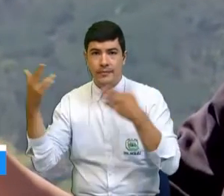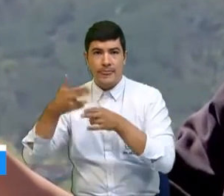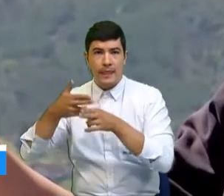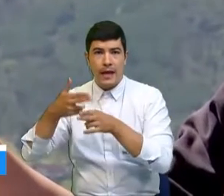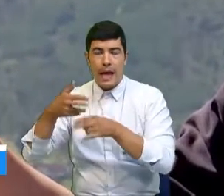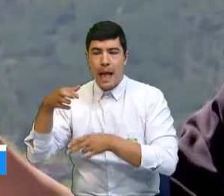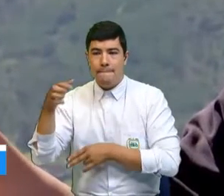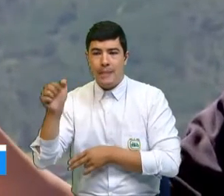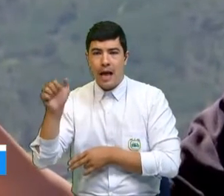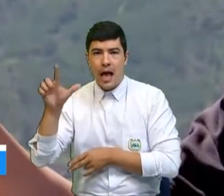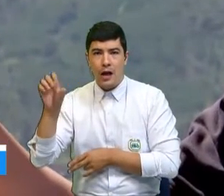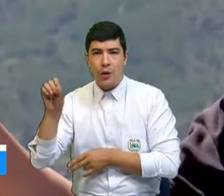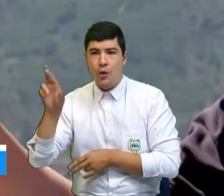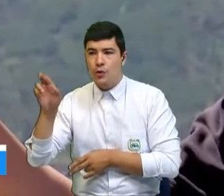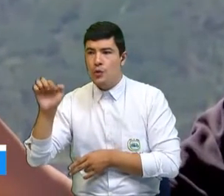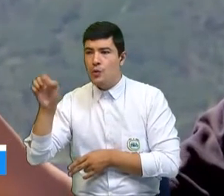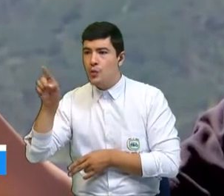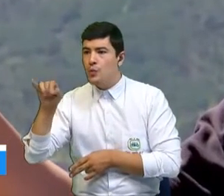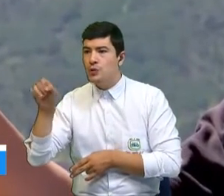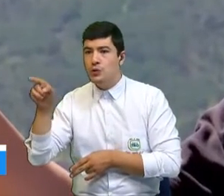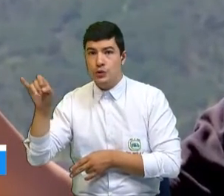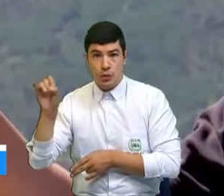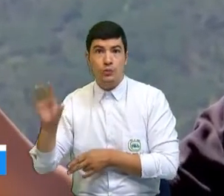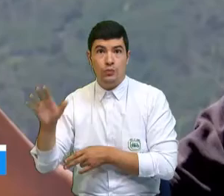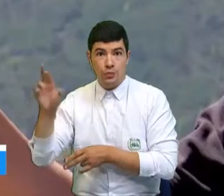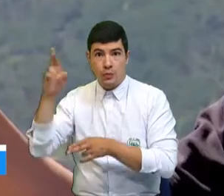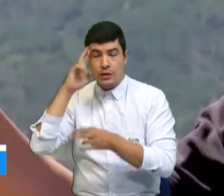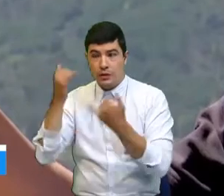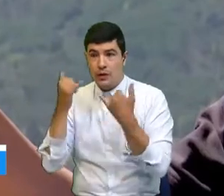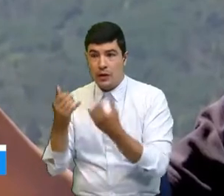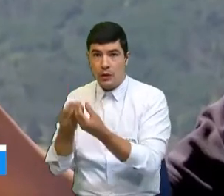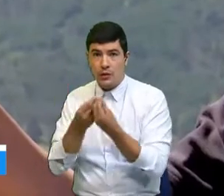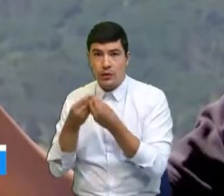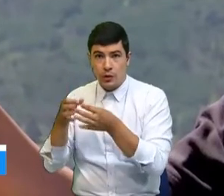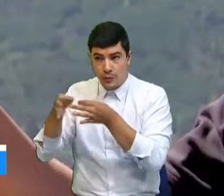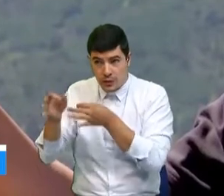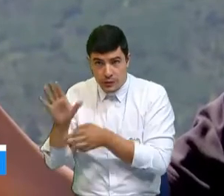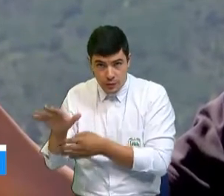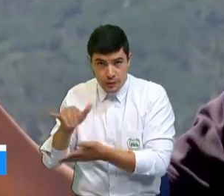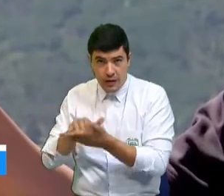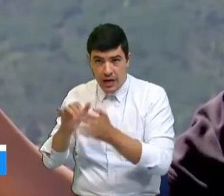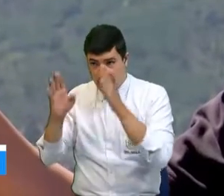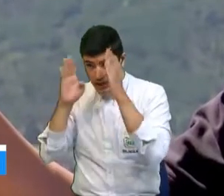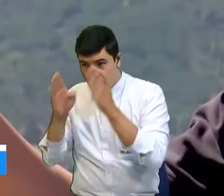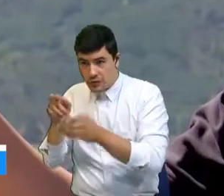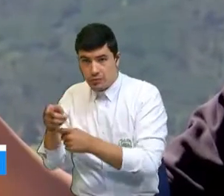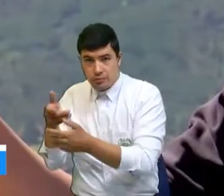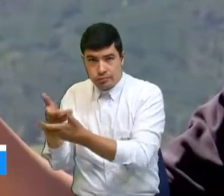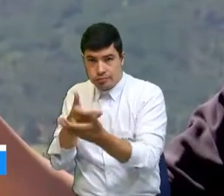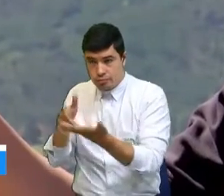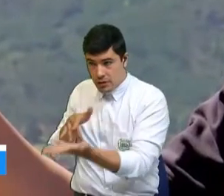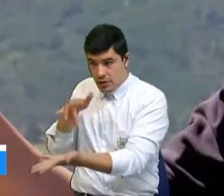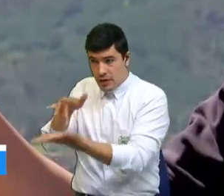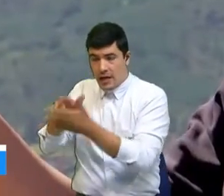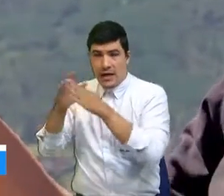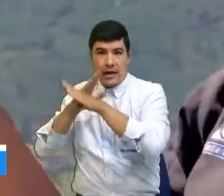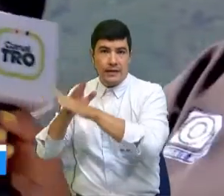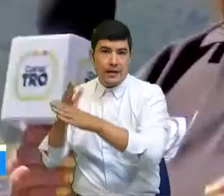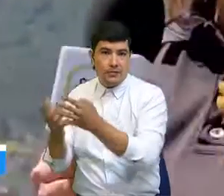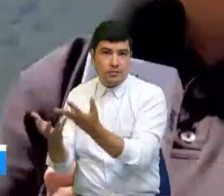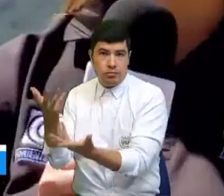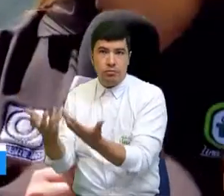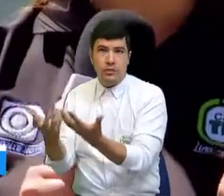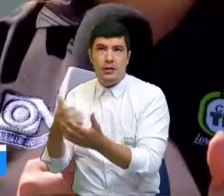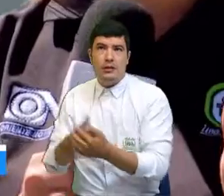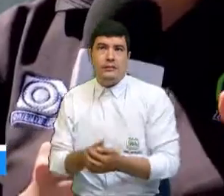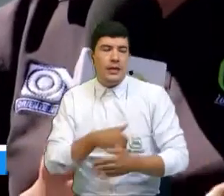Consejo Municipal está atendiendo y tomando las medidas necesarias para mitigar los impactos que pueda causar este fenómeno.